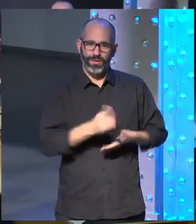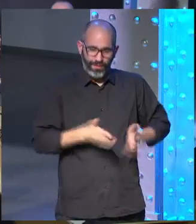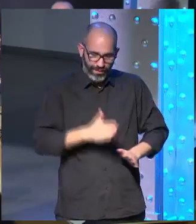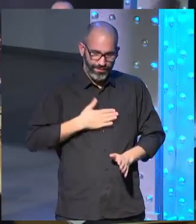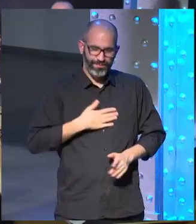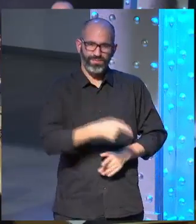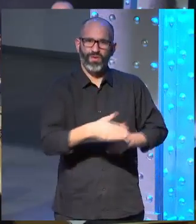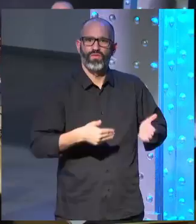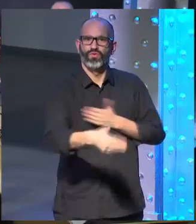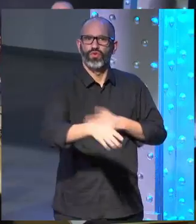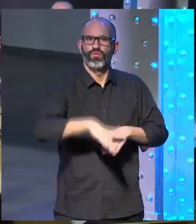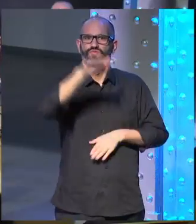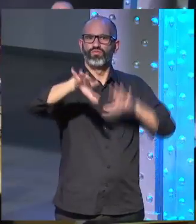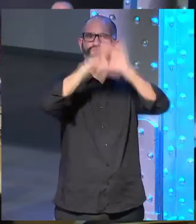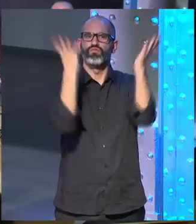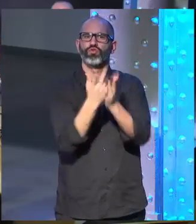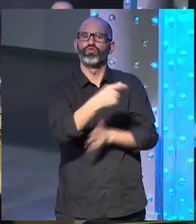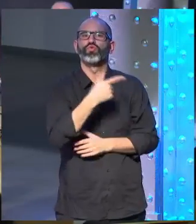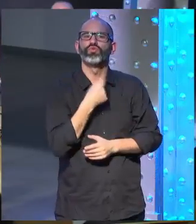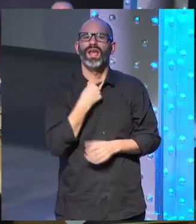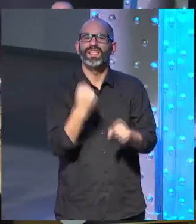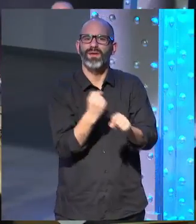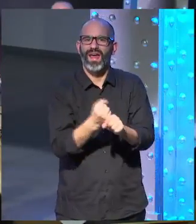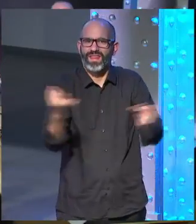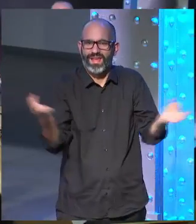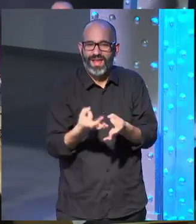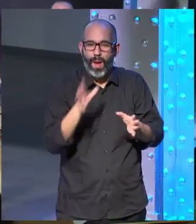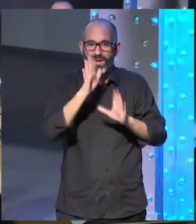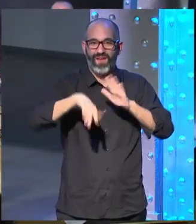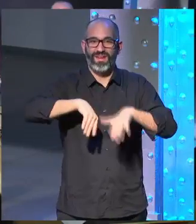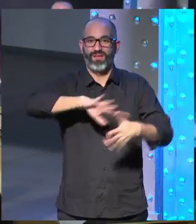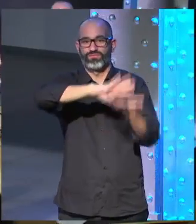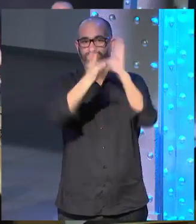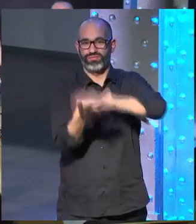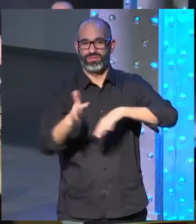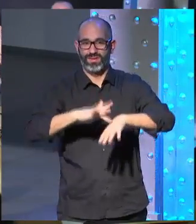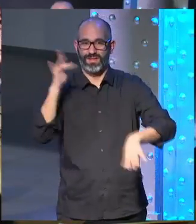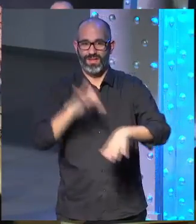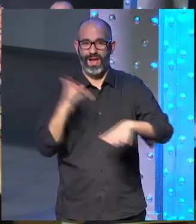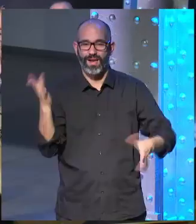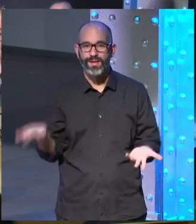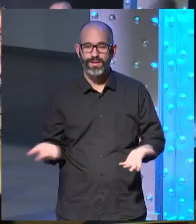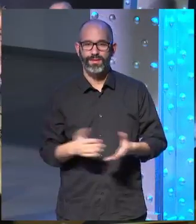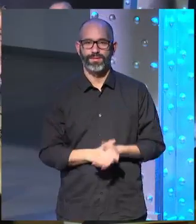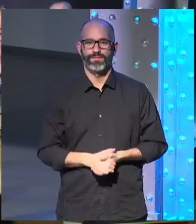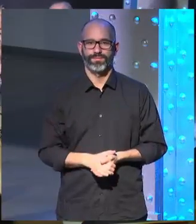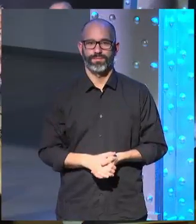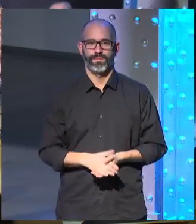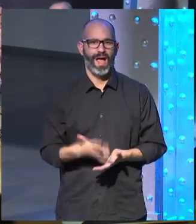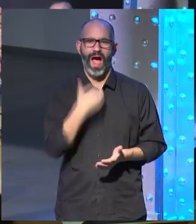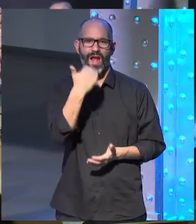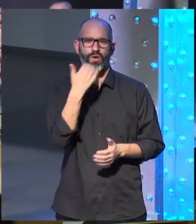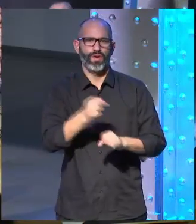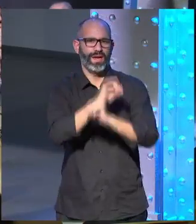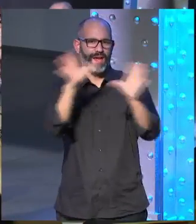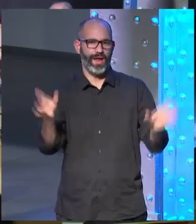mayor en este mundo tan incierto y tan cambiante por la realidad virtual, o sea, por la transformación digital? Lo que está claro,